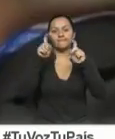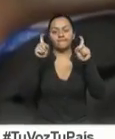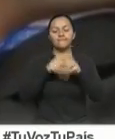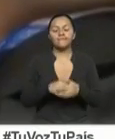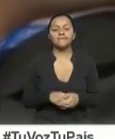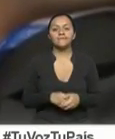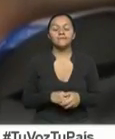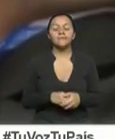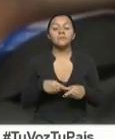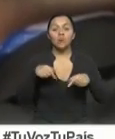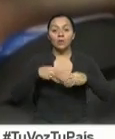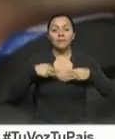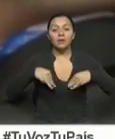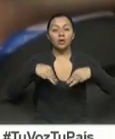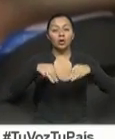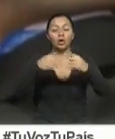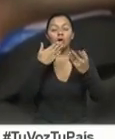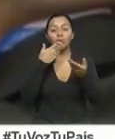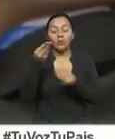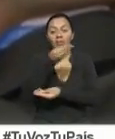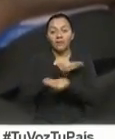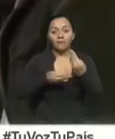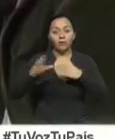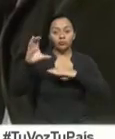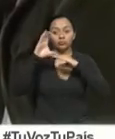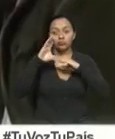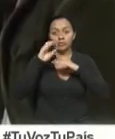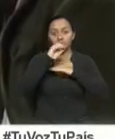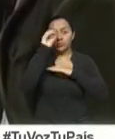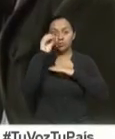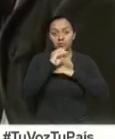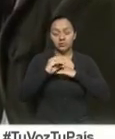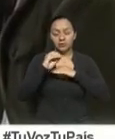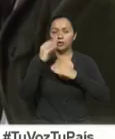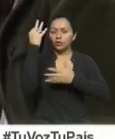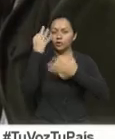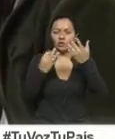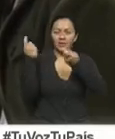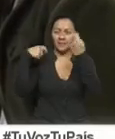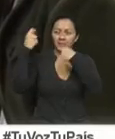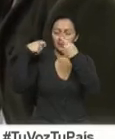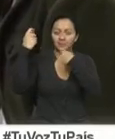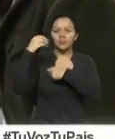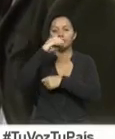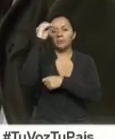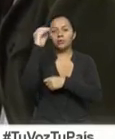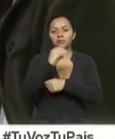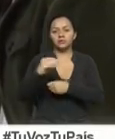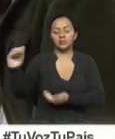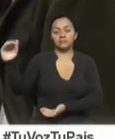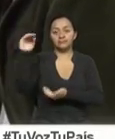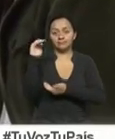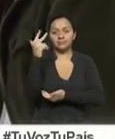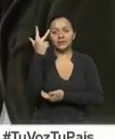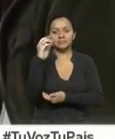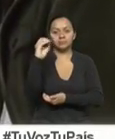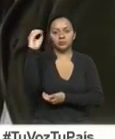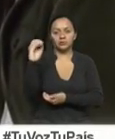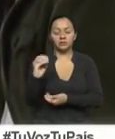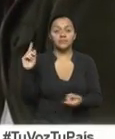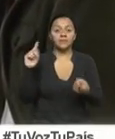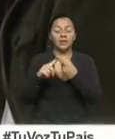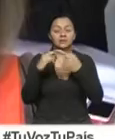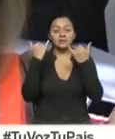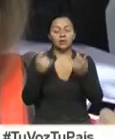haciendo. Este mecanismo consiste en la devolución de un porcentaje del valor total exportado durante el año 2015. Hasta la fecha